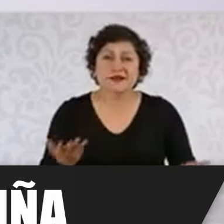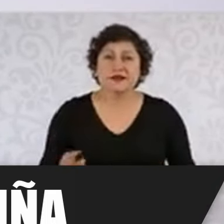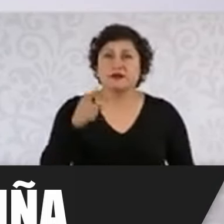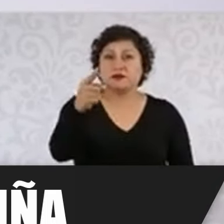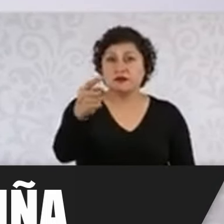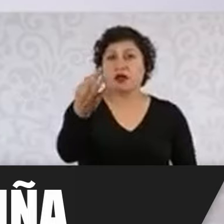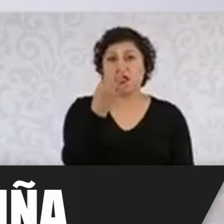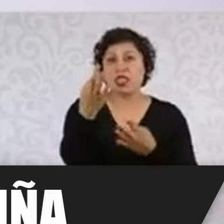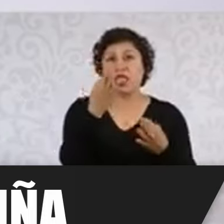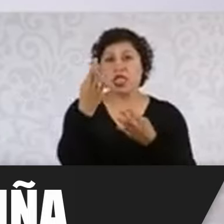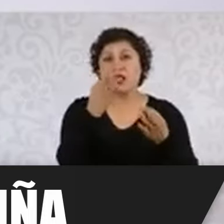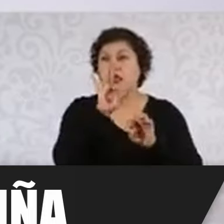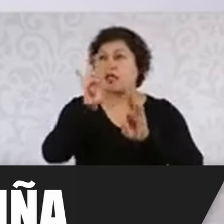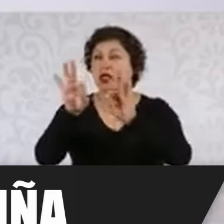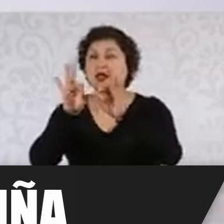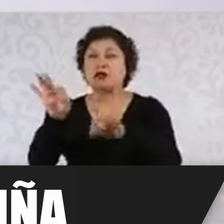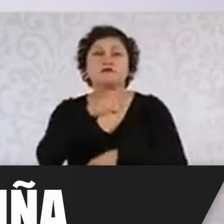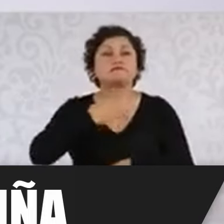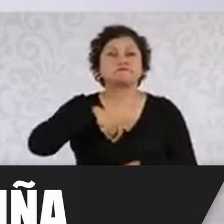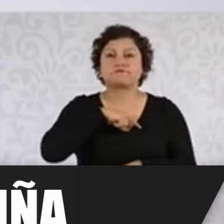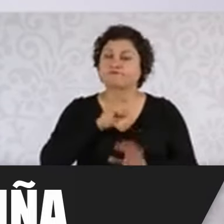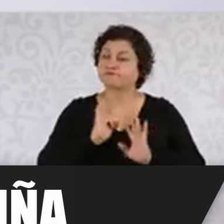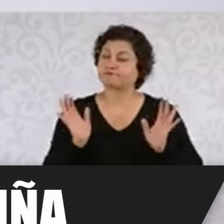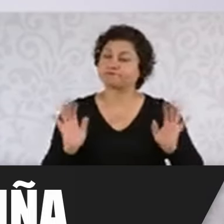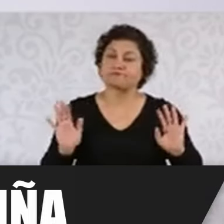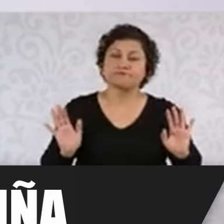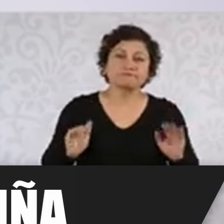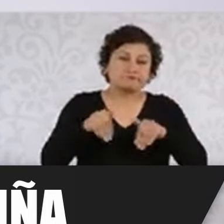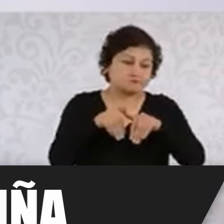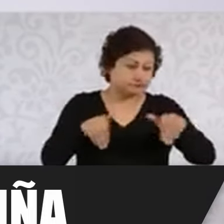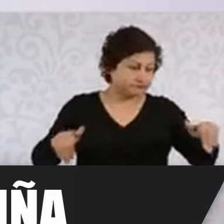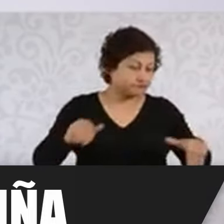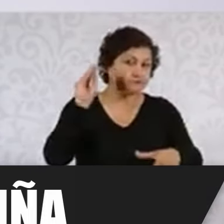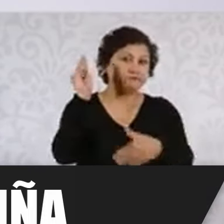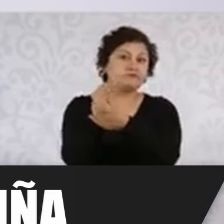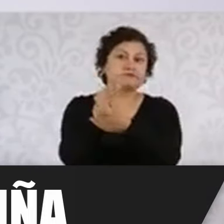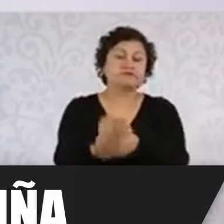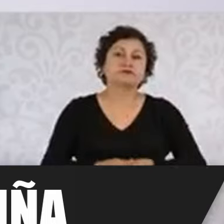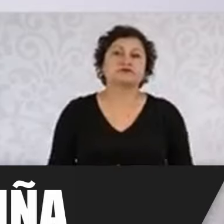provocación. De nuestra parte, ¿no? De nuestra parte,